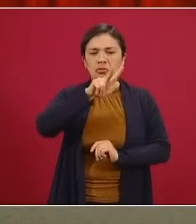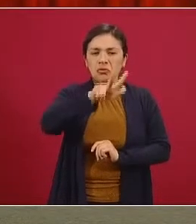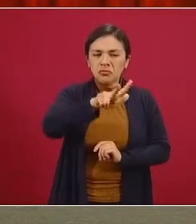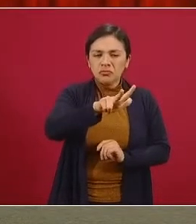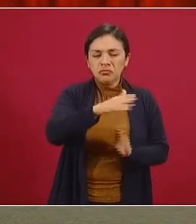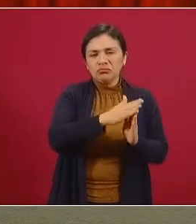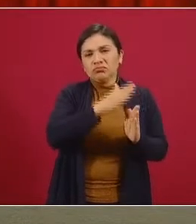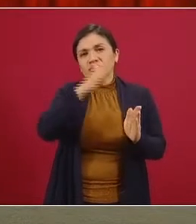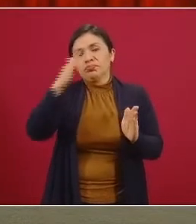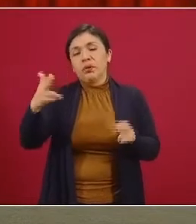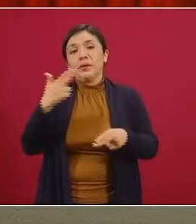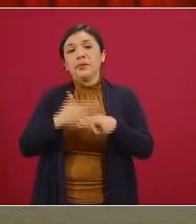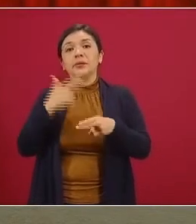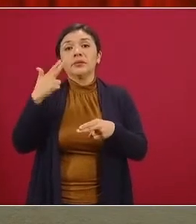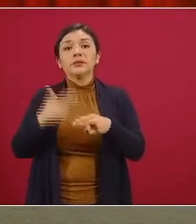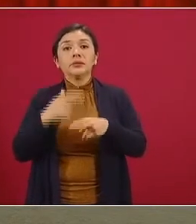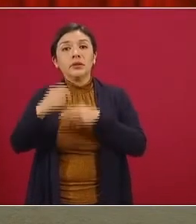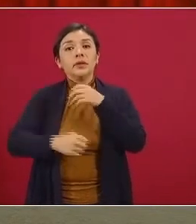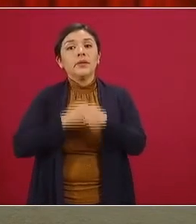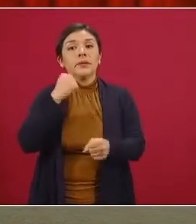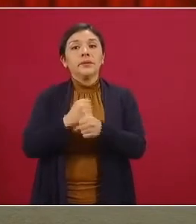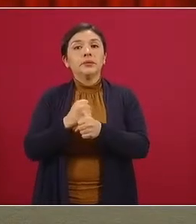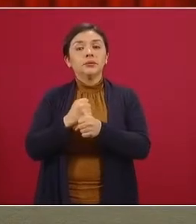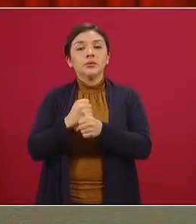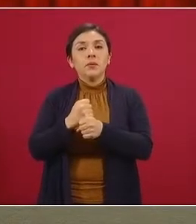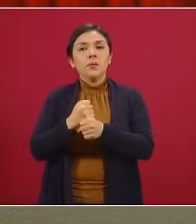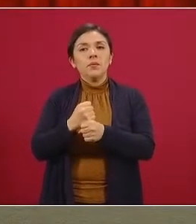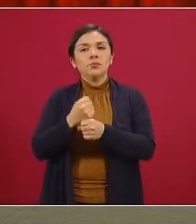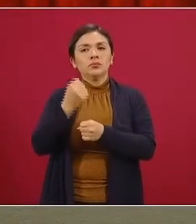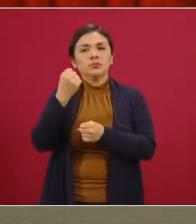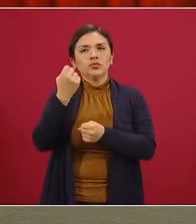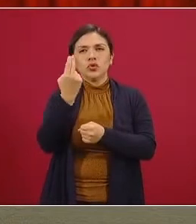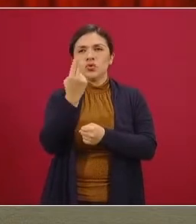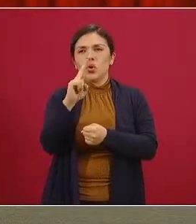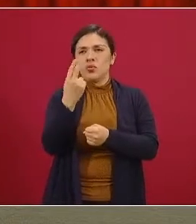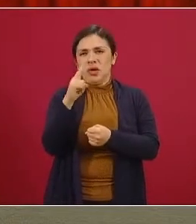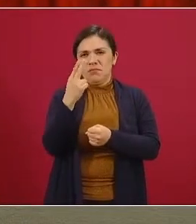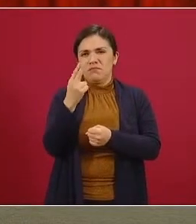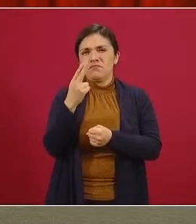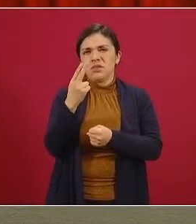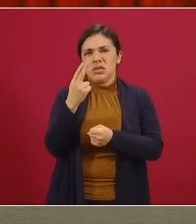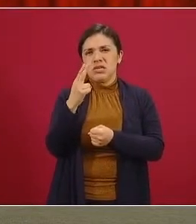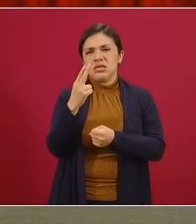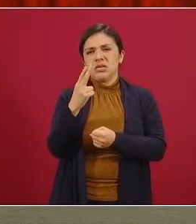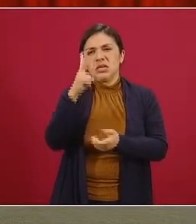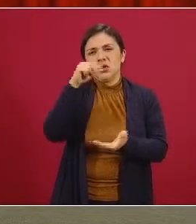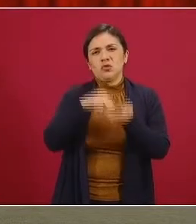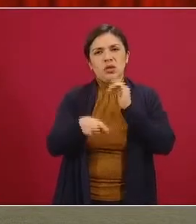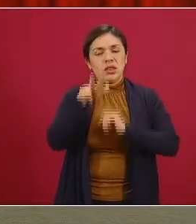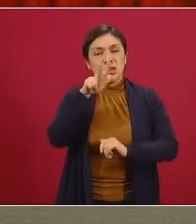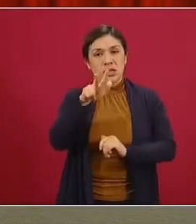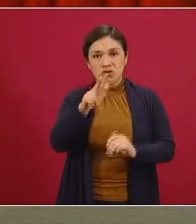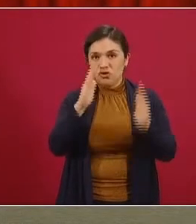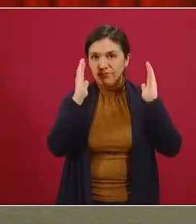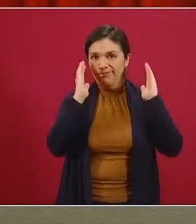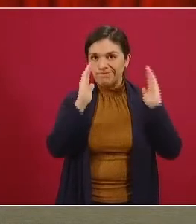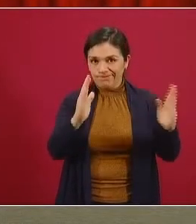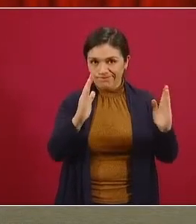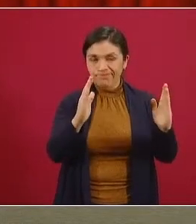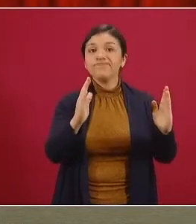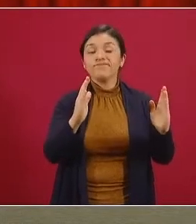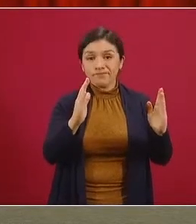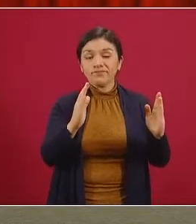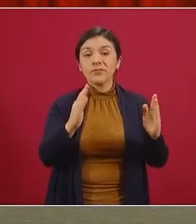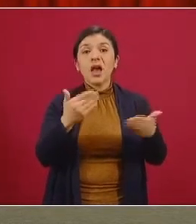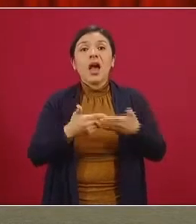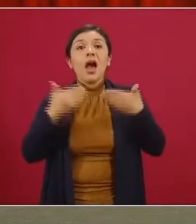1988 y hasta el noviembre de 2018, con